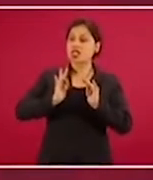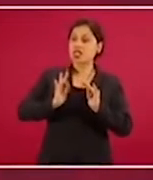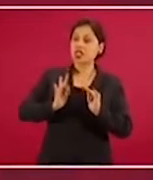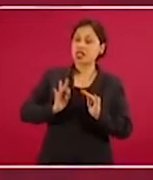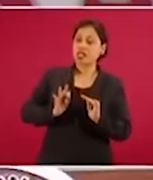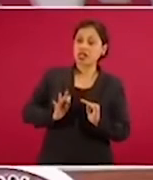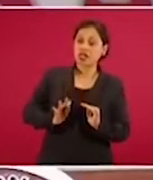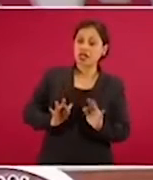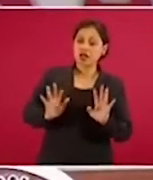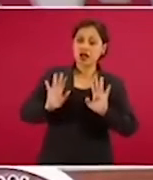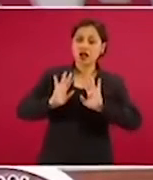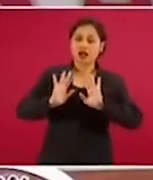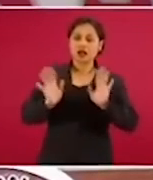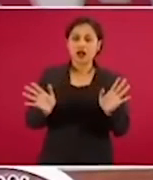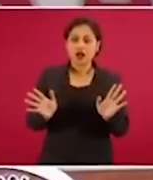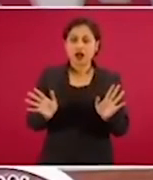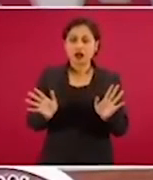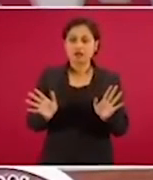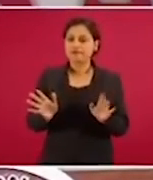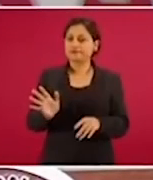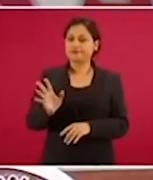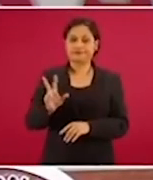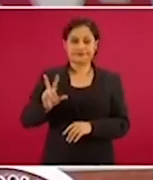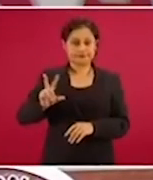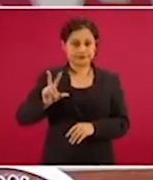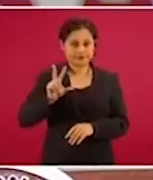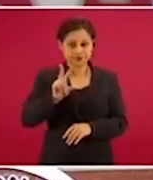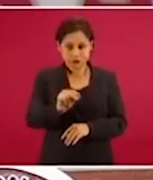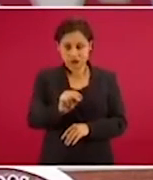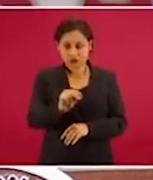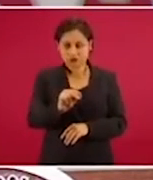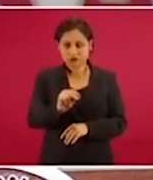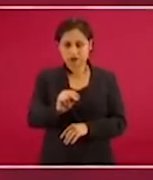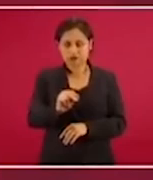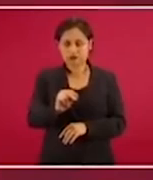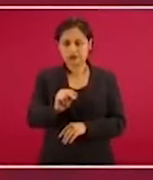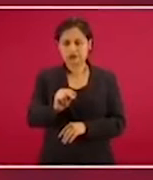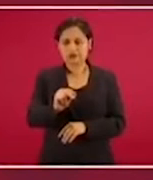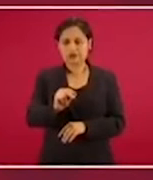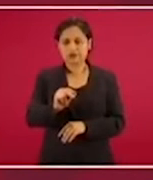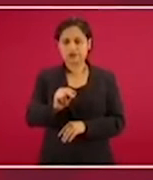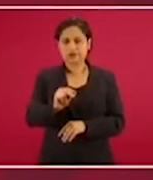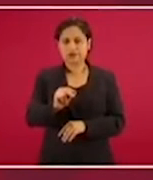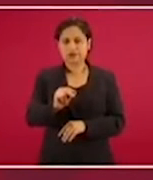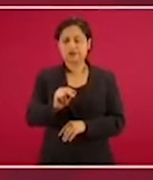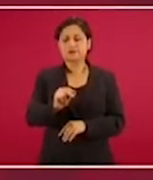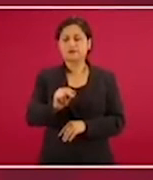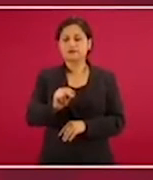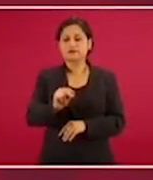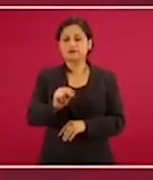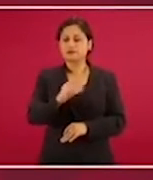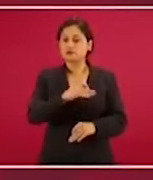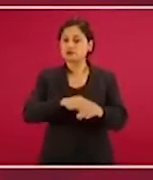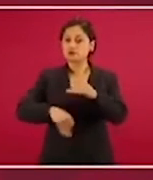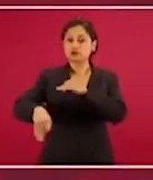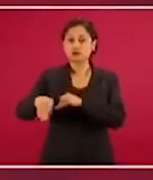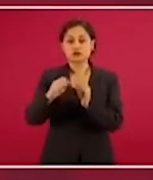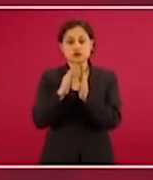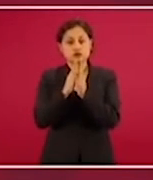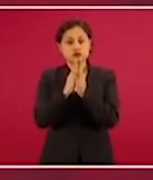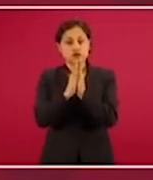no debemos de confiarnos todos a cumplir las recomendaciones